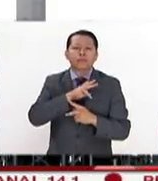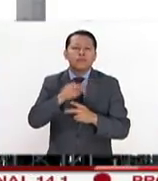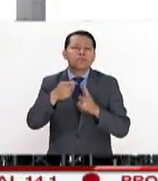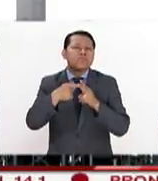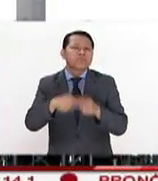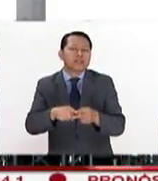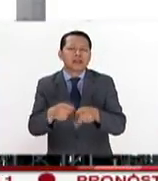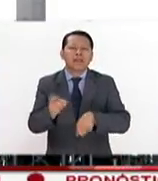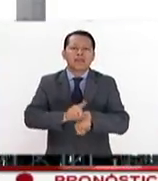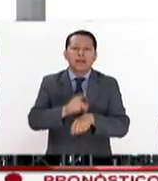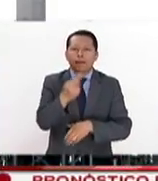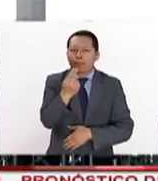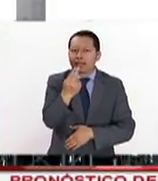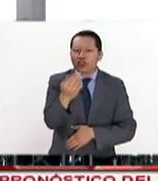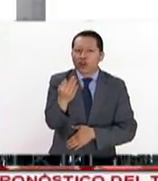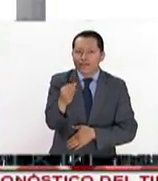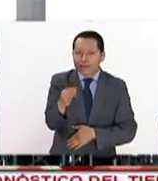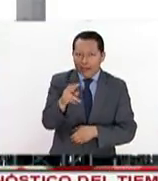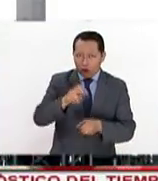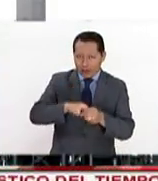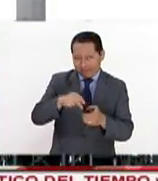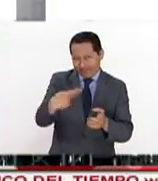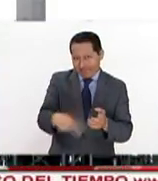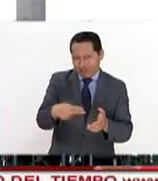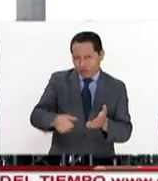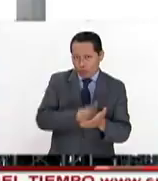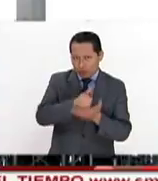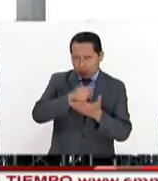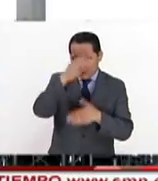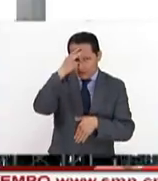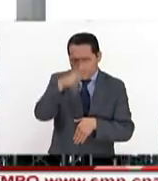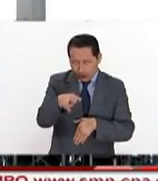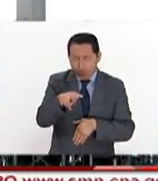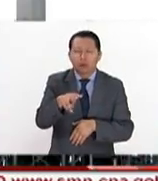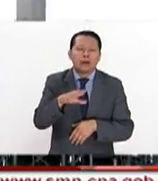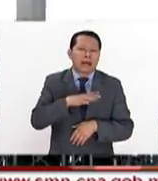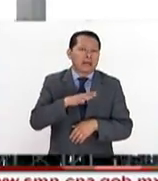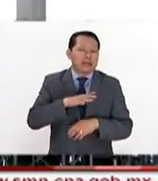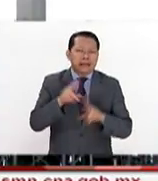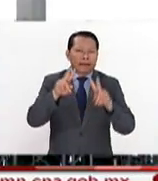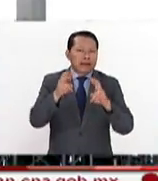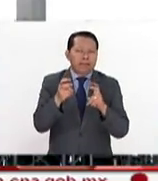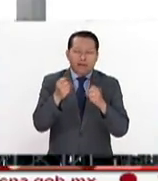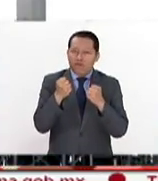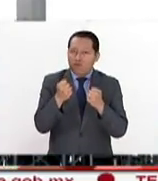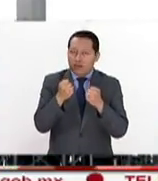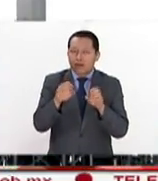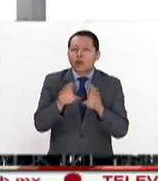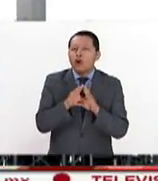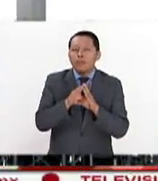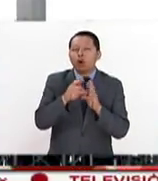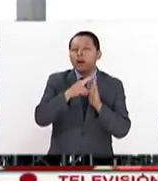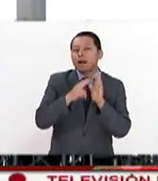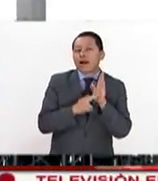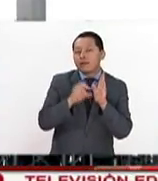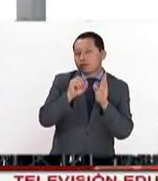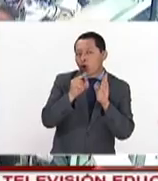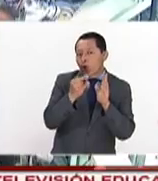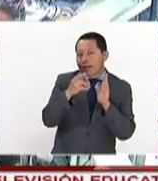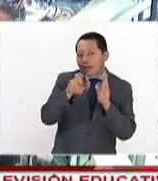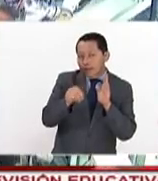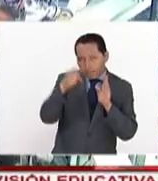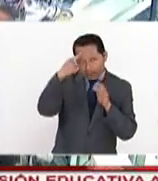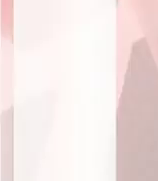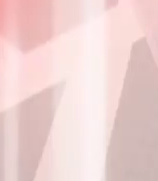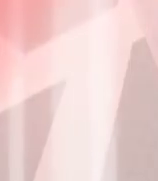iniciará el próximo 25 de febrero en la Ciudad de México, se tocarán temas de alta complejidad como las reglas de origen en el sector